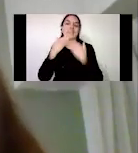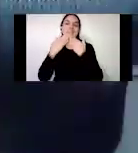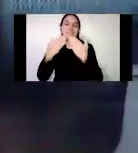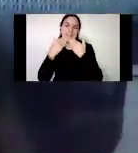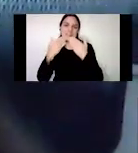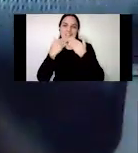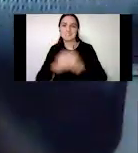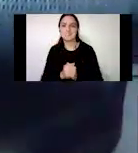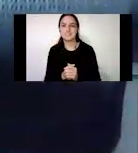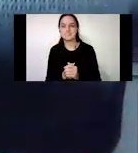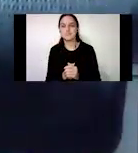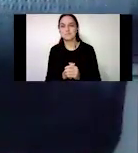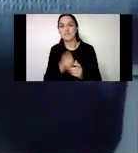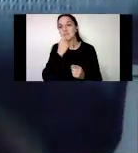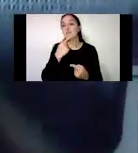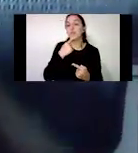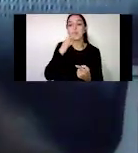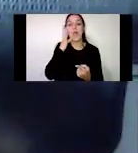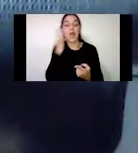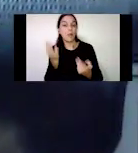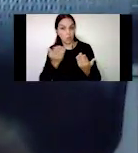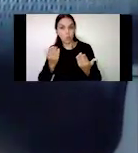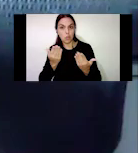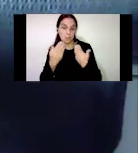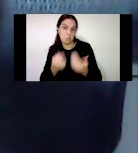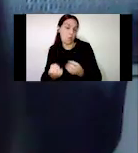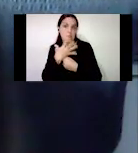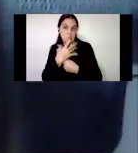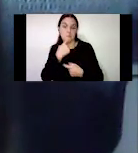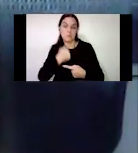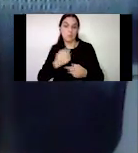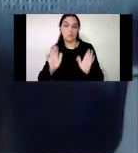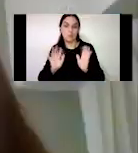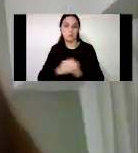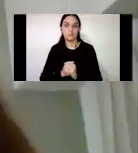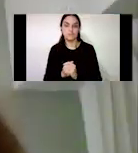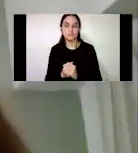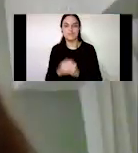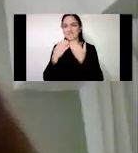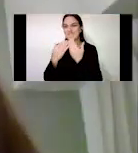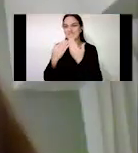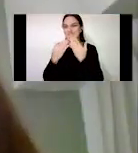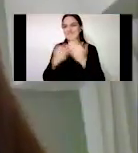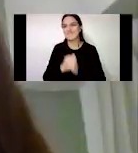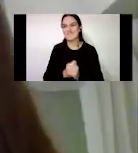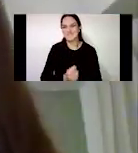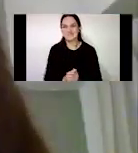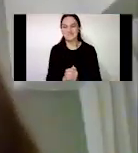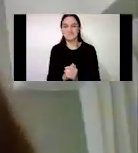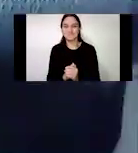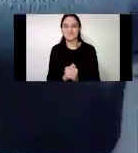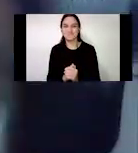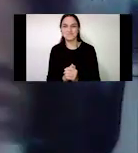Quedo disponible si alguien tiene alguna consulta, alguna cosa. Gracias, Vivi, ¿Puedo siempre tan ayudar? generosa, No, tan si los divina.